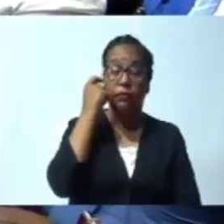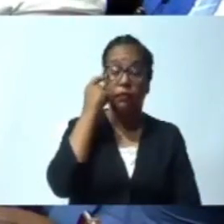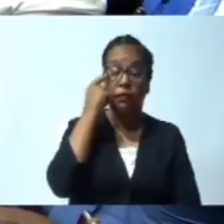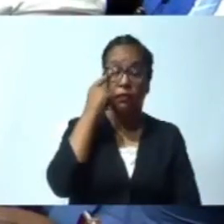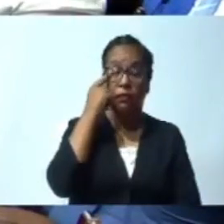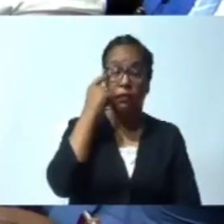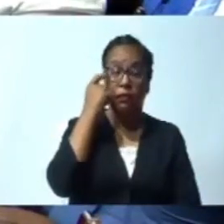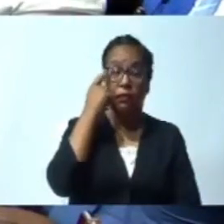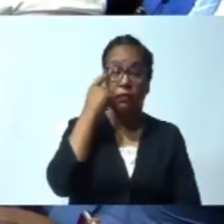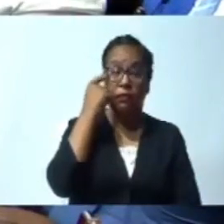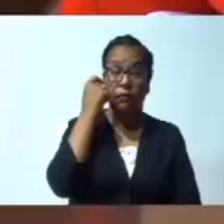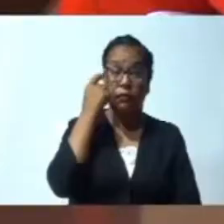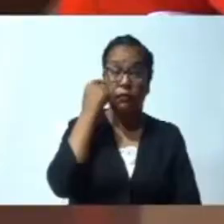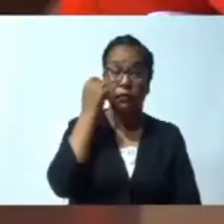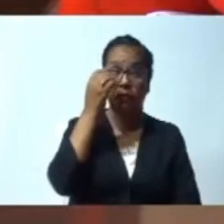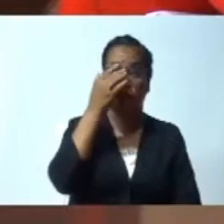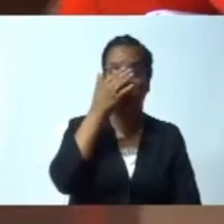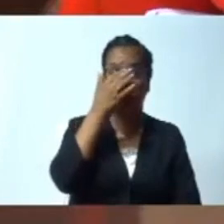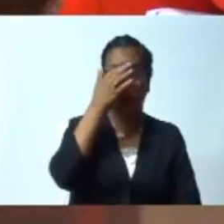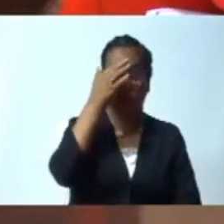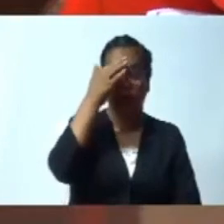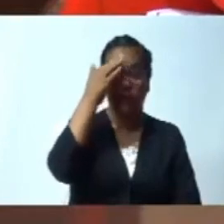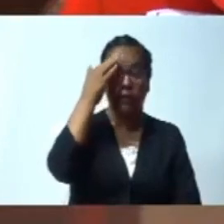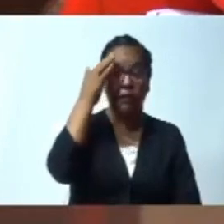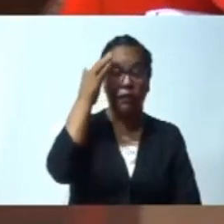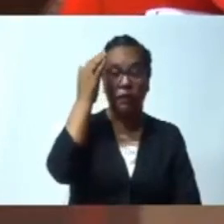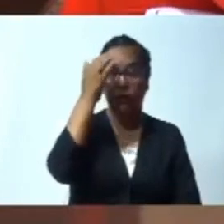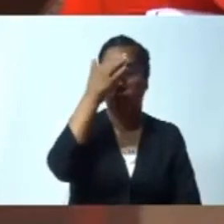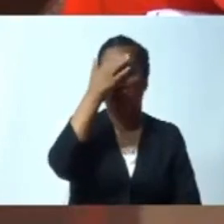Un momento, Dionisio.